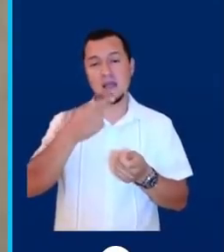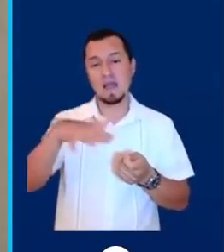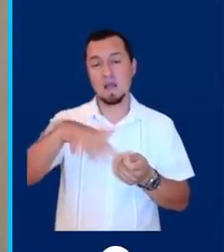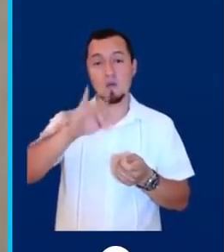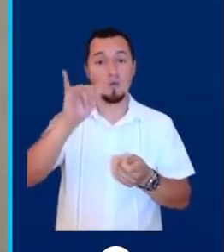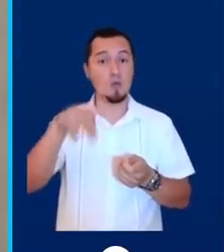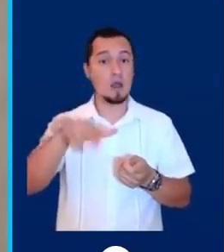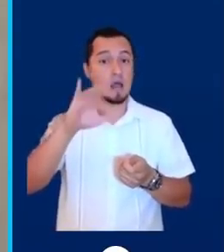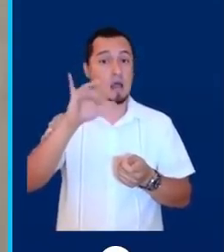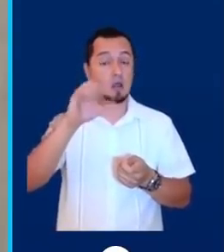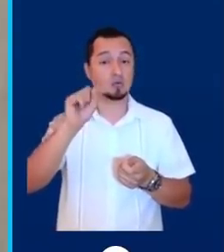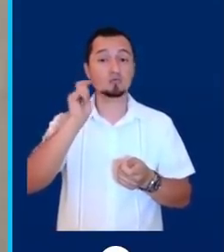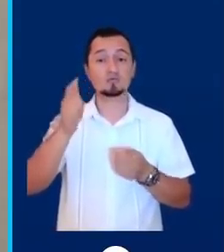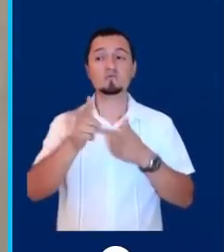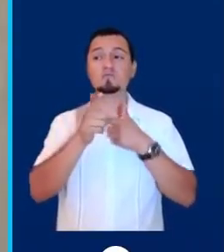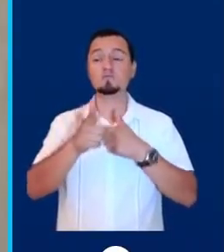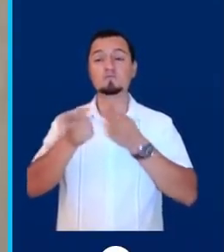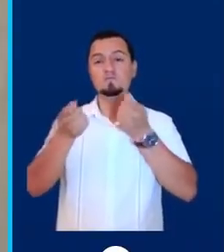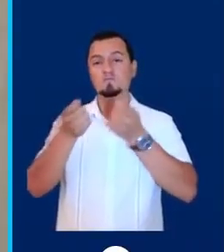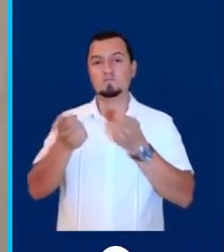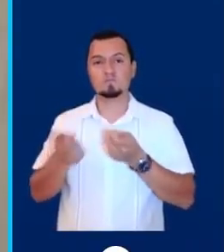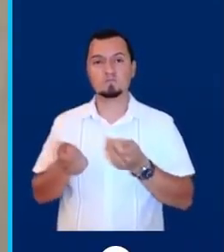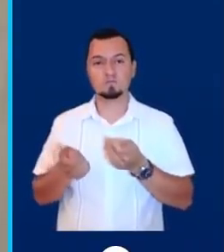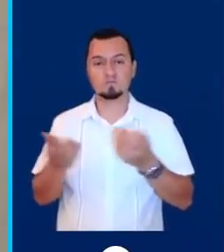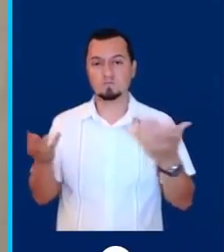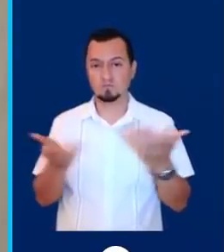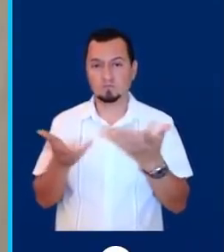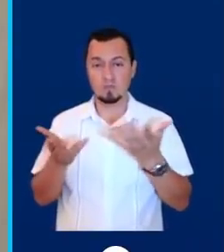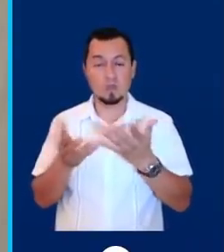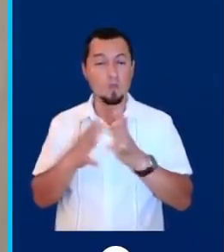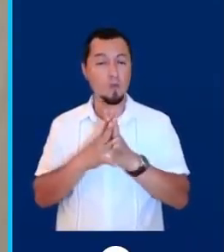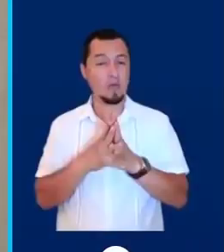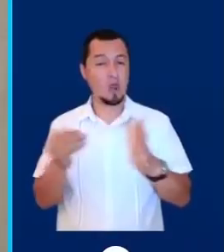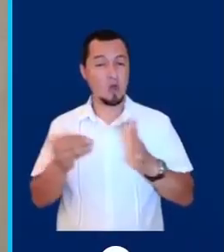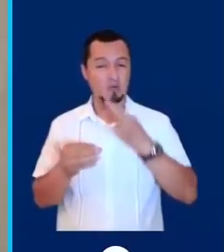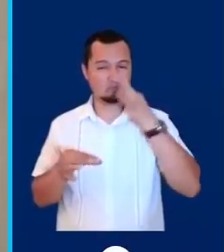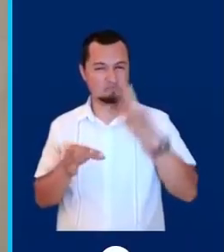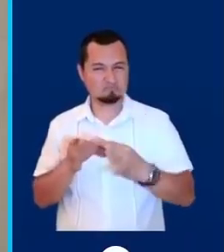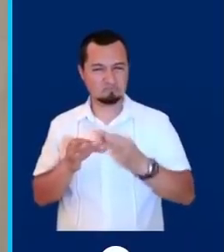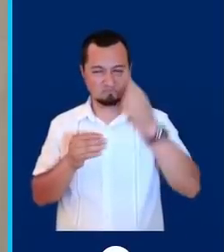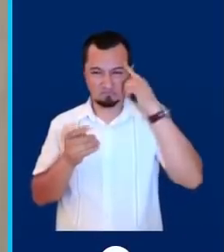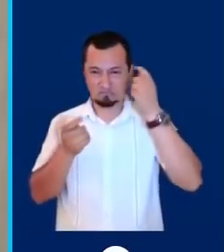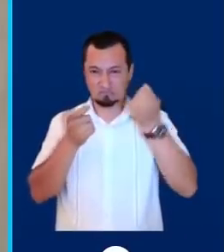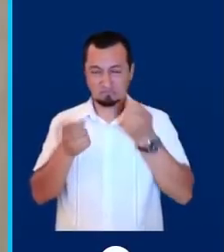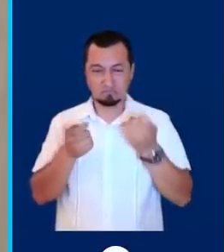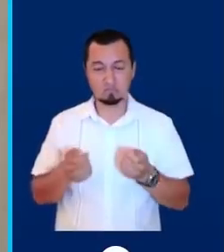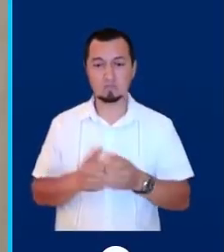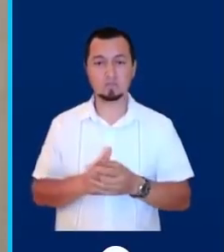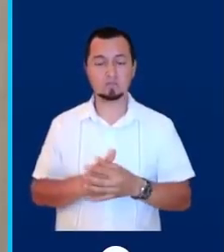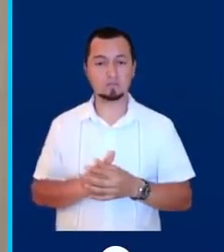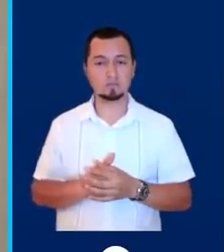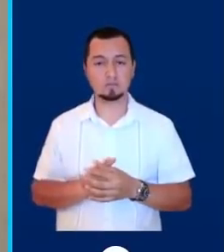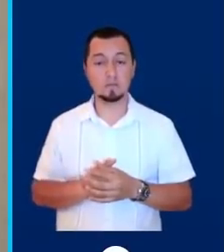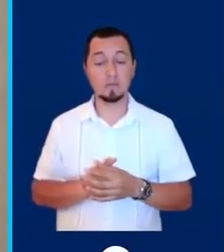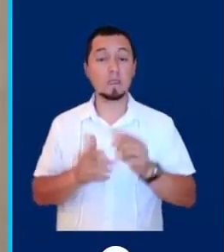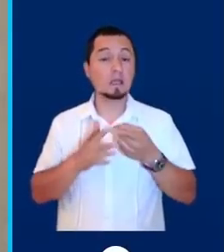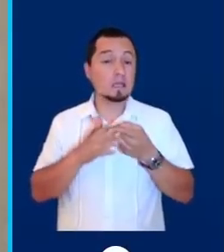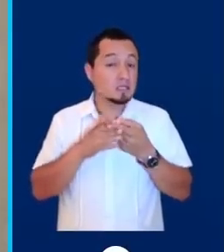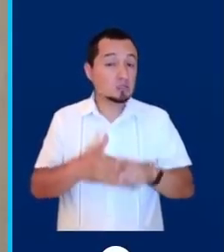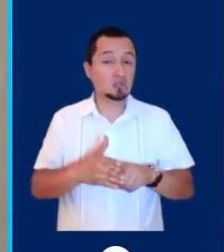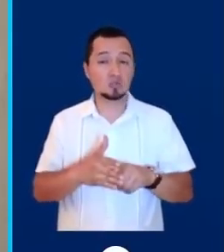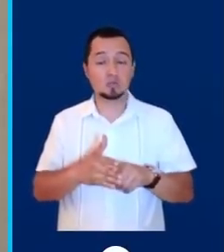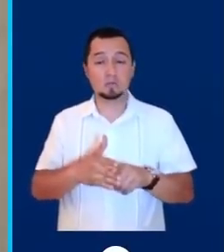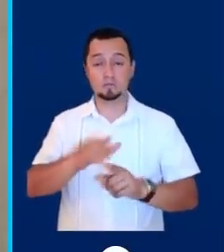Juan Carlos, la estrategia para que el modelo de